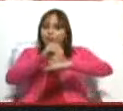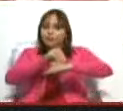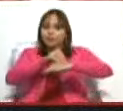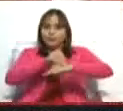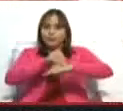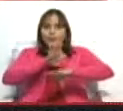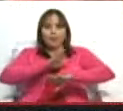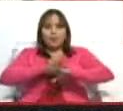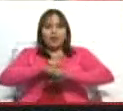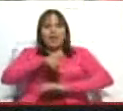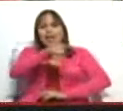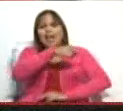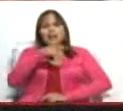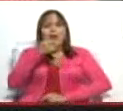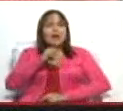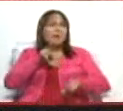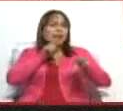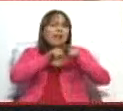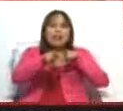Porque